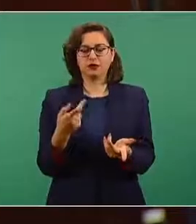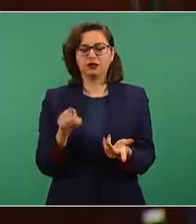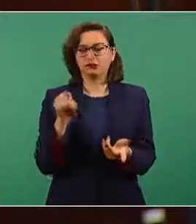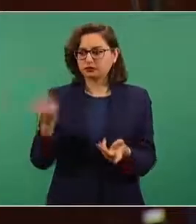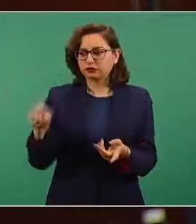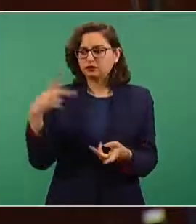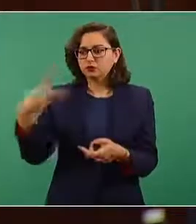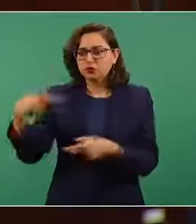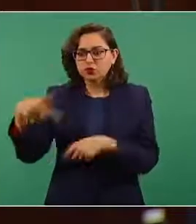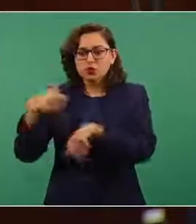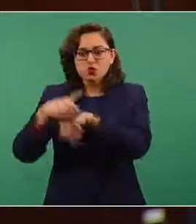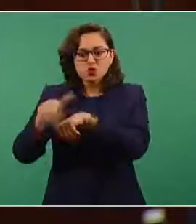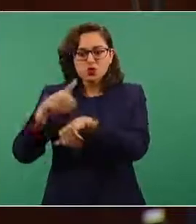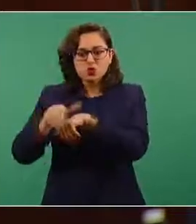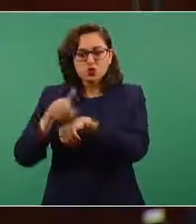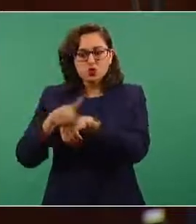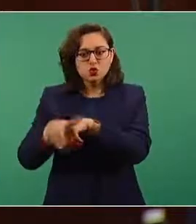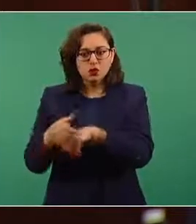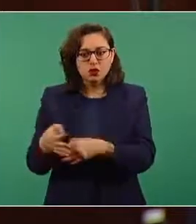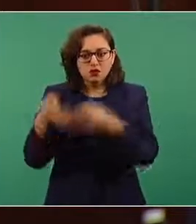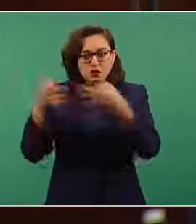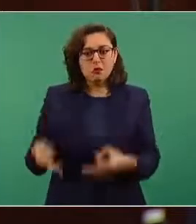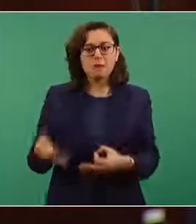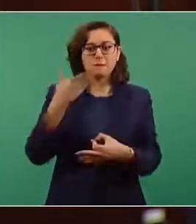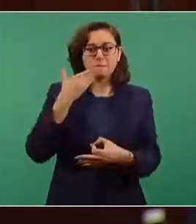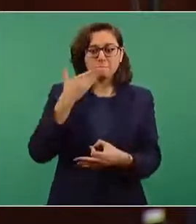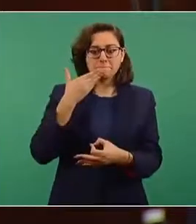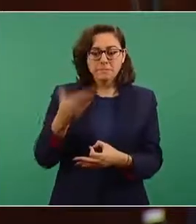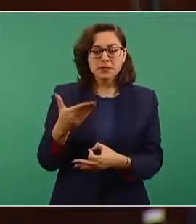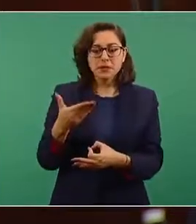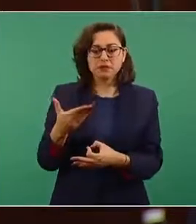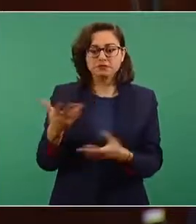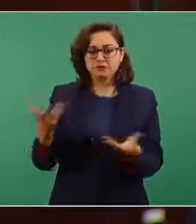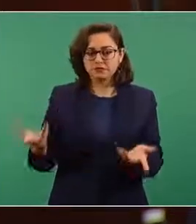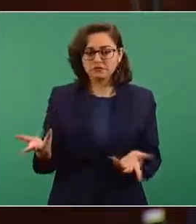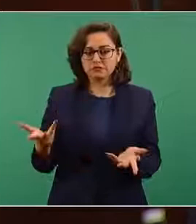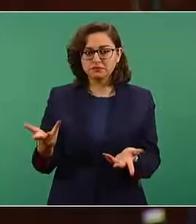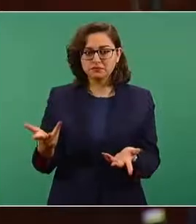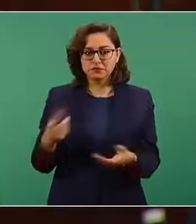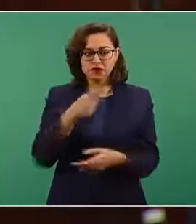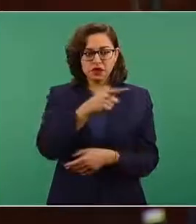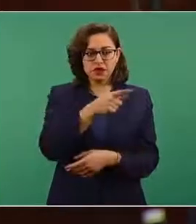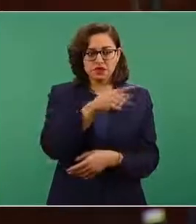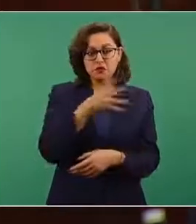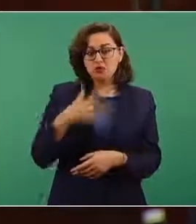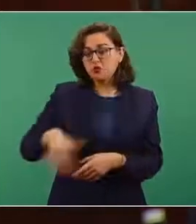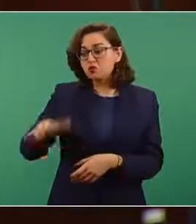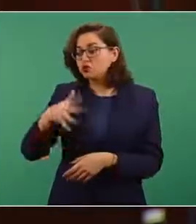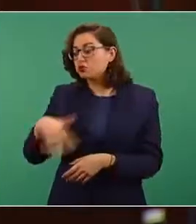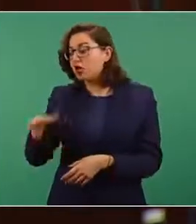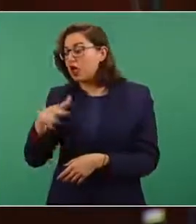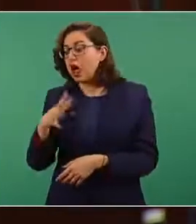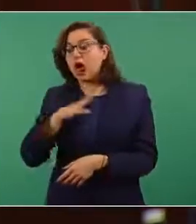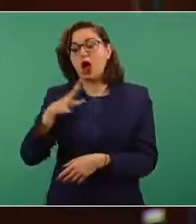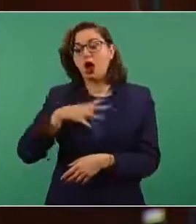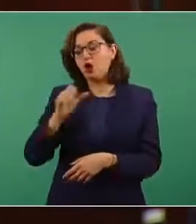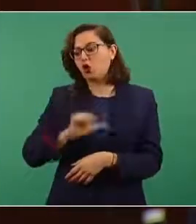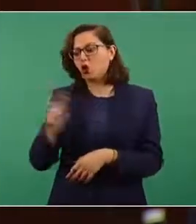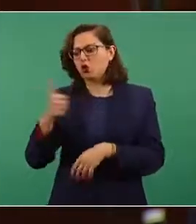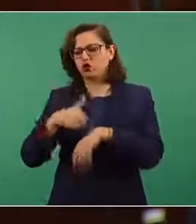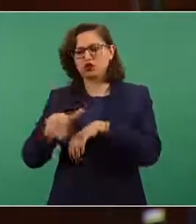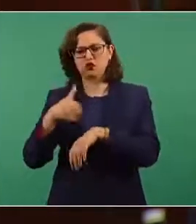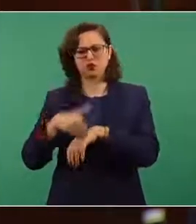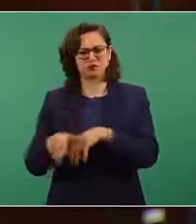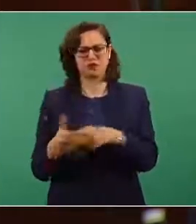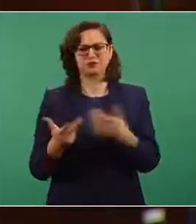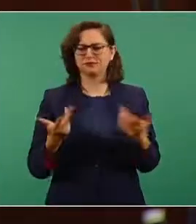él traía originalmente y que ya después de buscarle ellos le encontraron supuestamente otra,